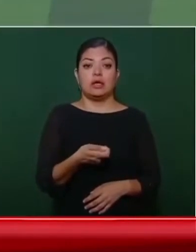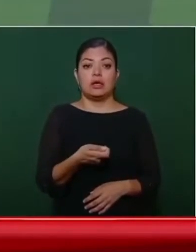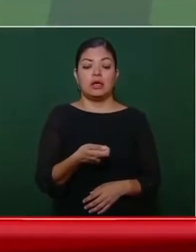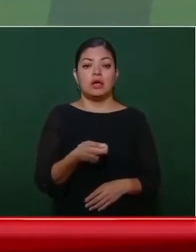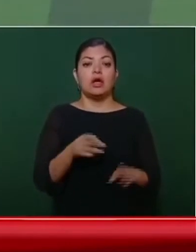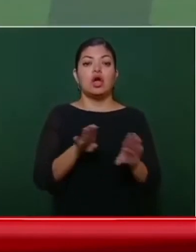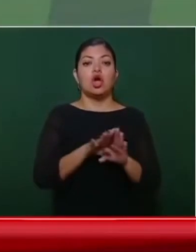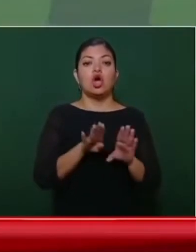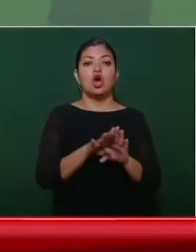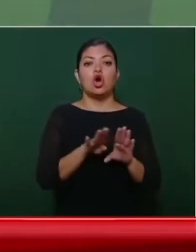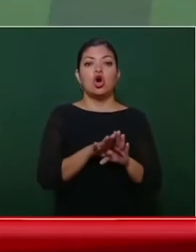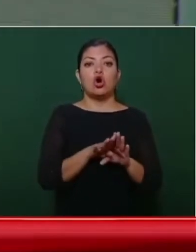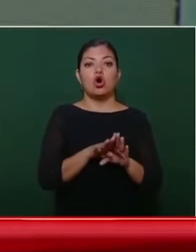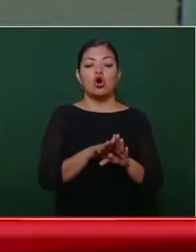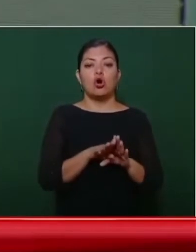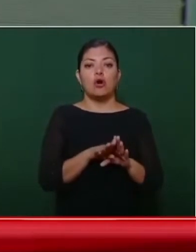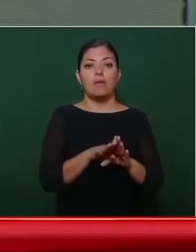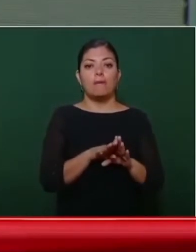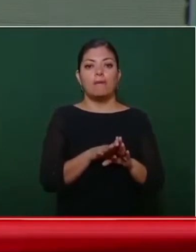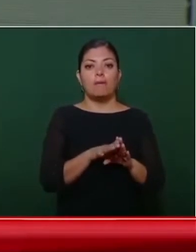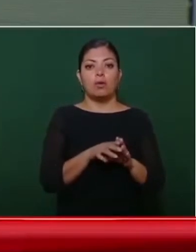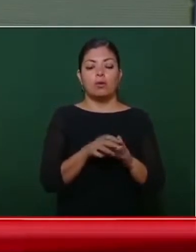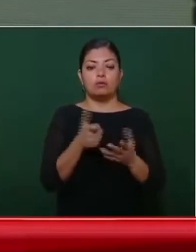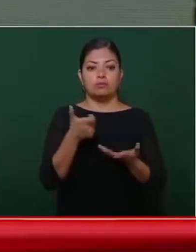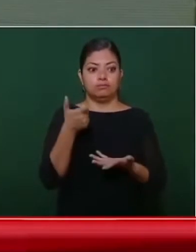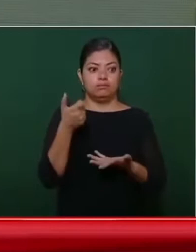una inversión que no gasto